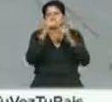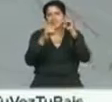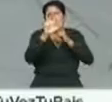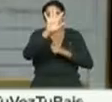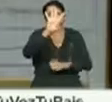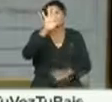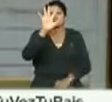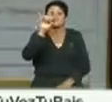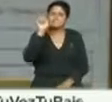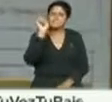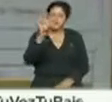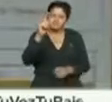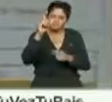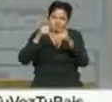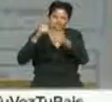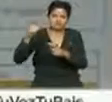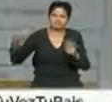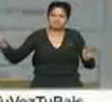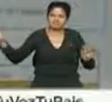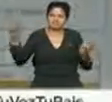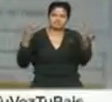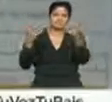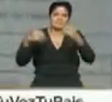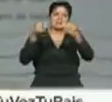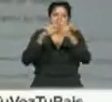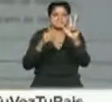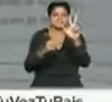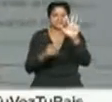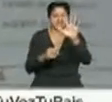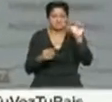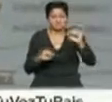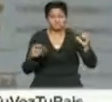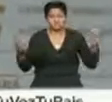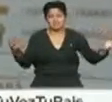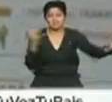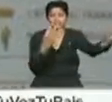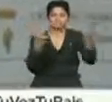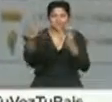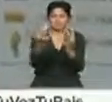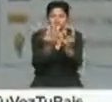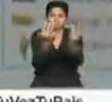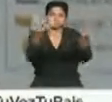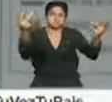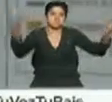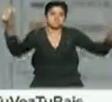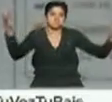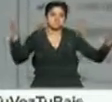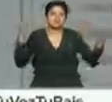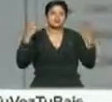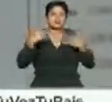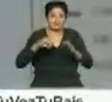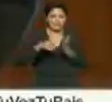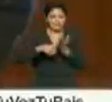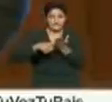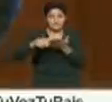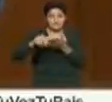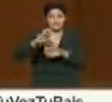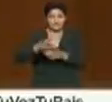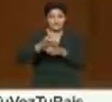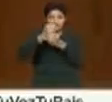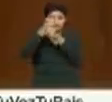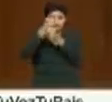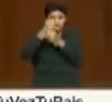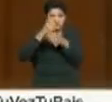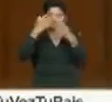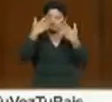otras 35.000 que serán parte de este encuentro mundial. Según el Ministerio Coordinador de Seguridad, habrá 6.500